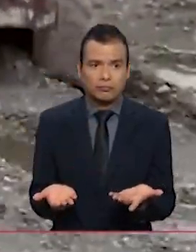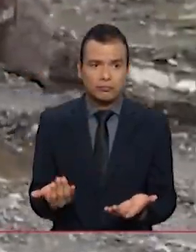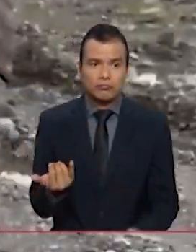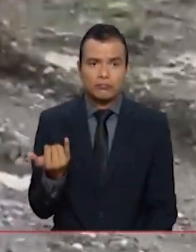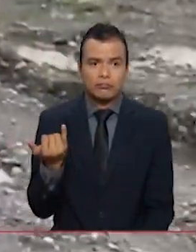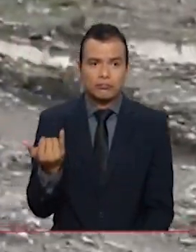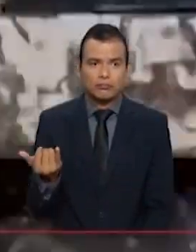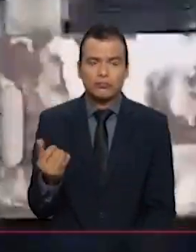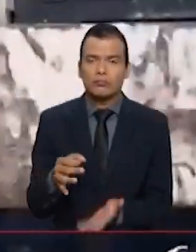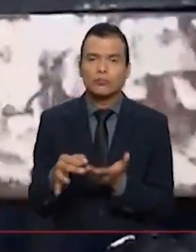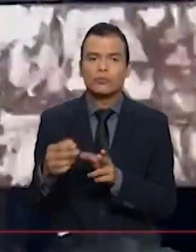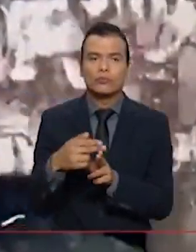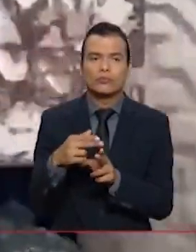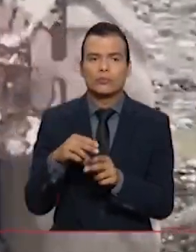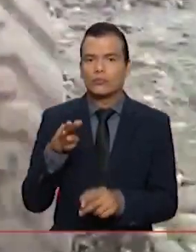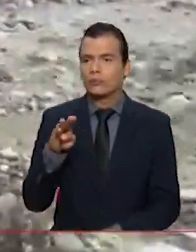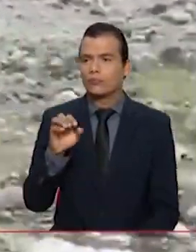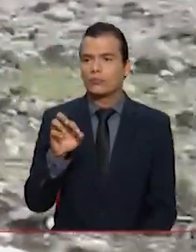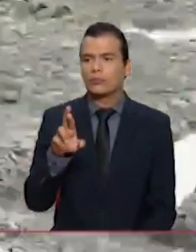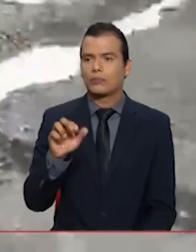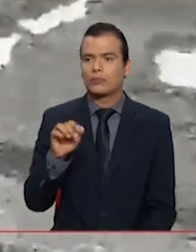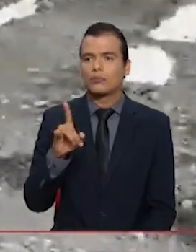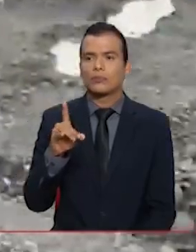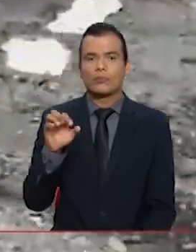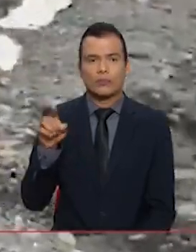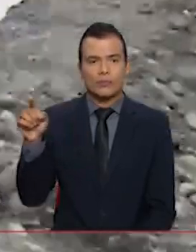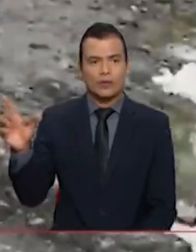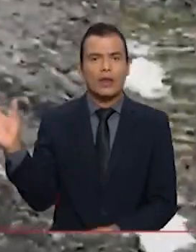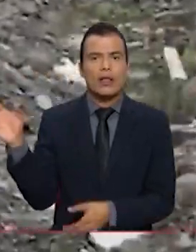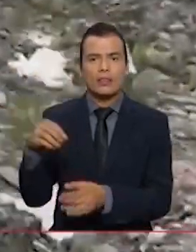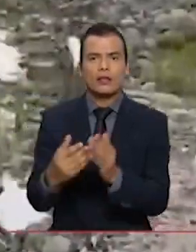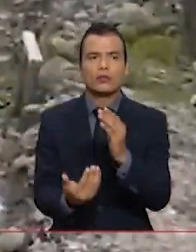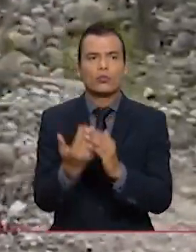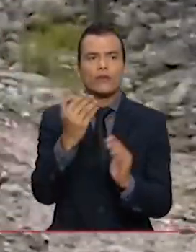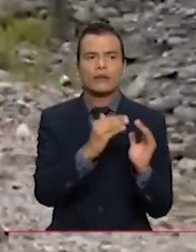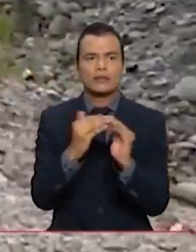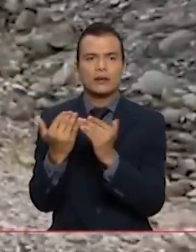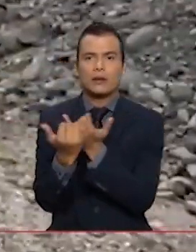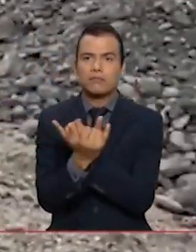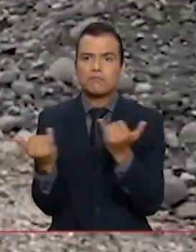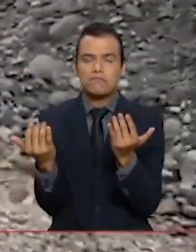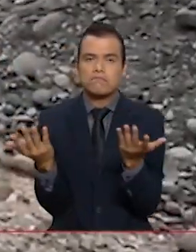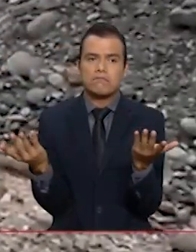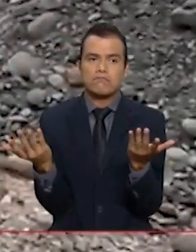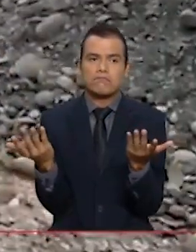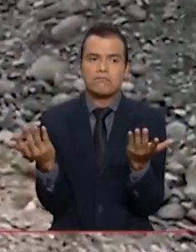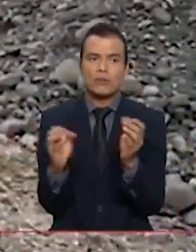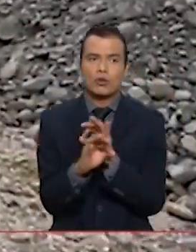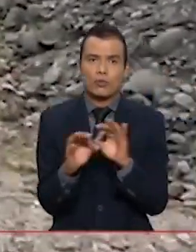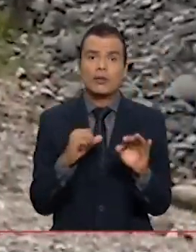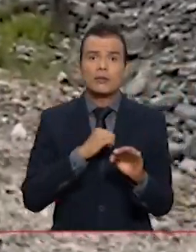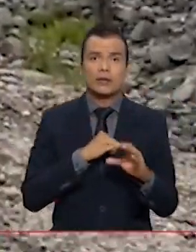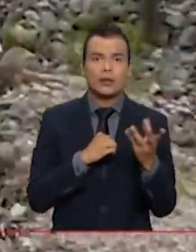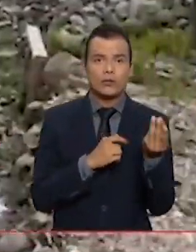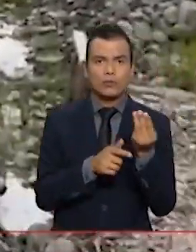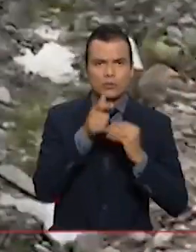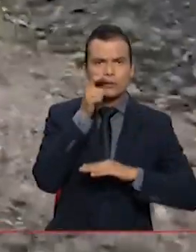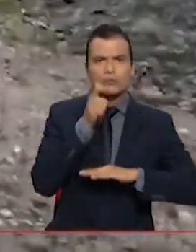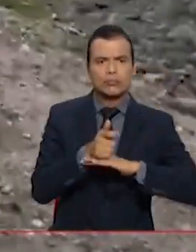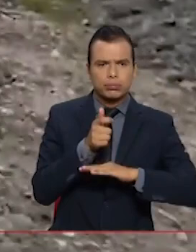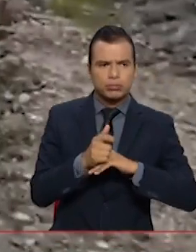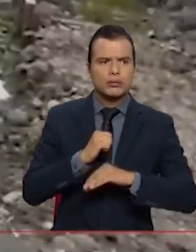corregimiento de Boraudo. Pues ya se cuenta con interventoría, se encuentra con contratista de obra. Pues hemos